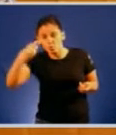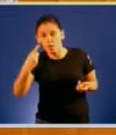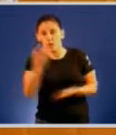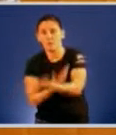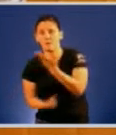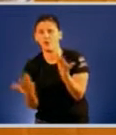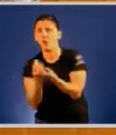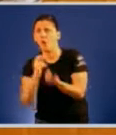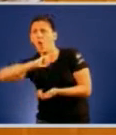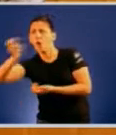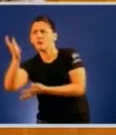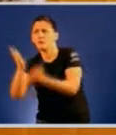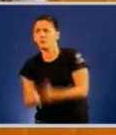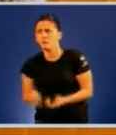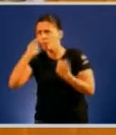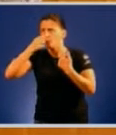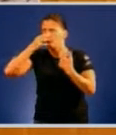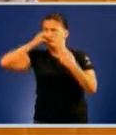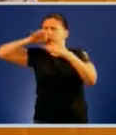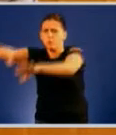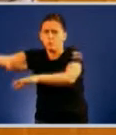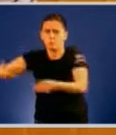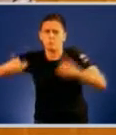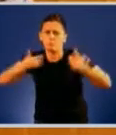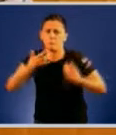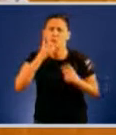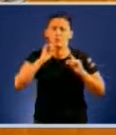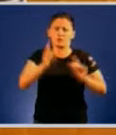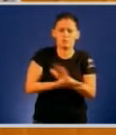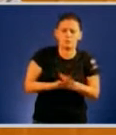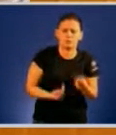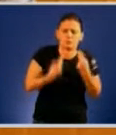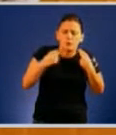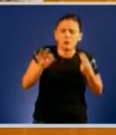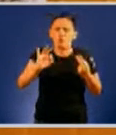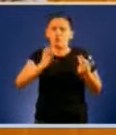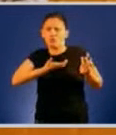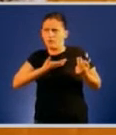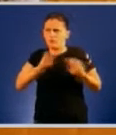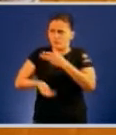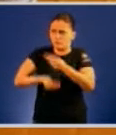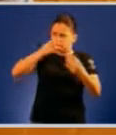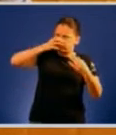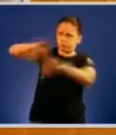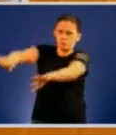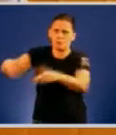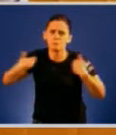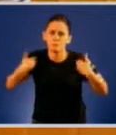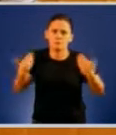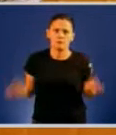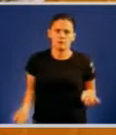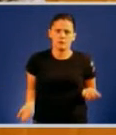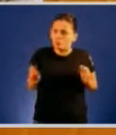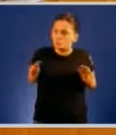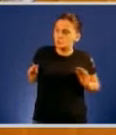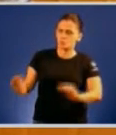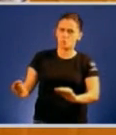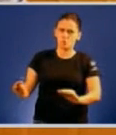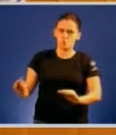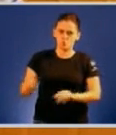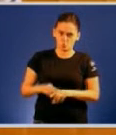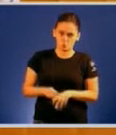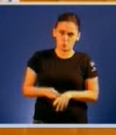administracións, pero non deixándolles a eles as responsabilidades, como está pasando pois, coas deputacións ou cos concellos. A responsabilidade